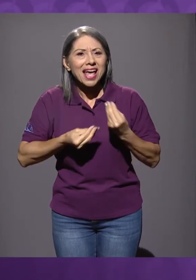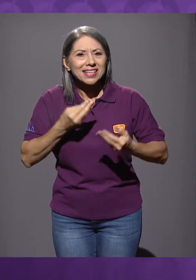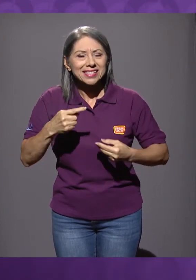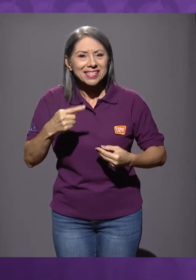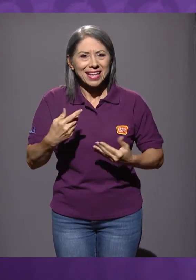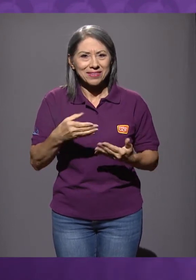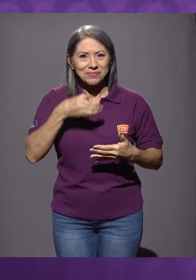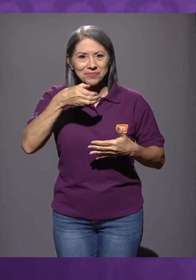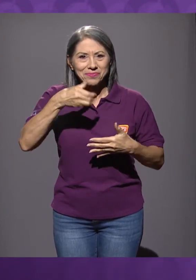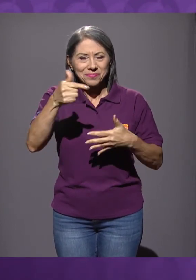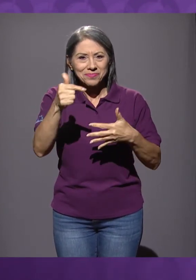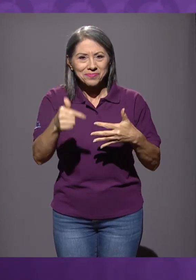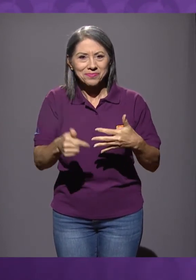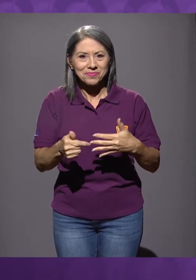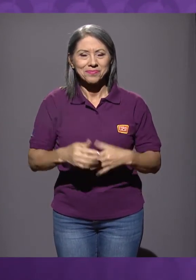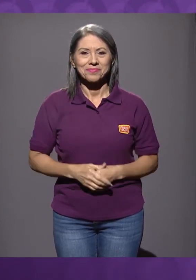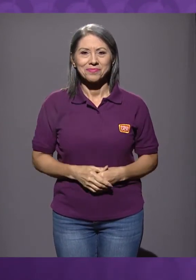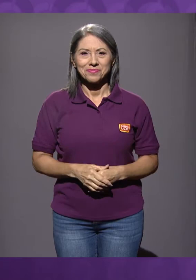en la siguiente parte de la entrevista.